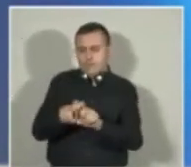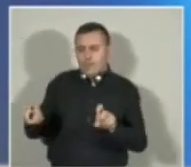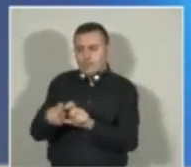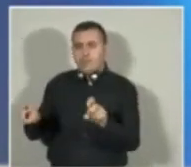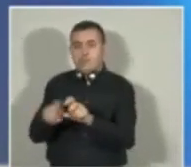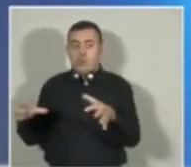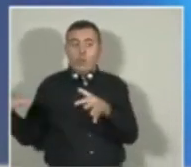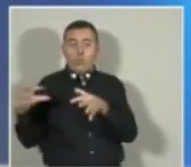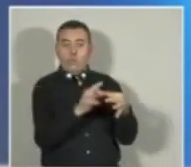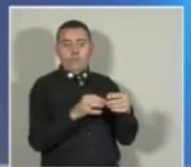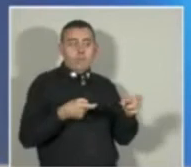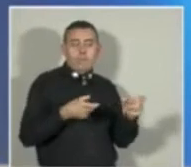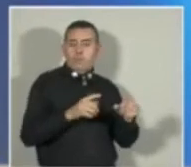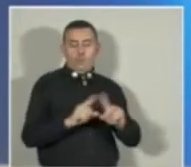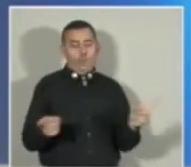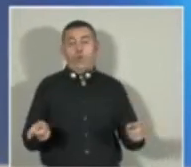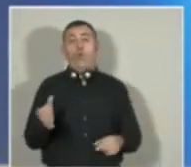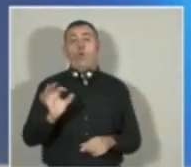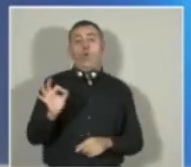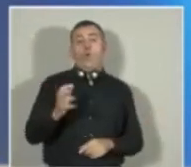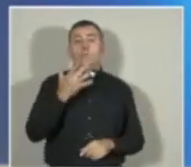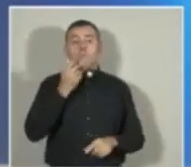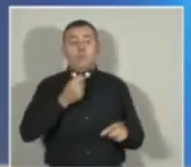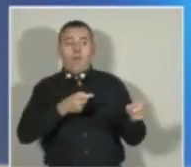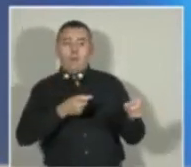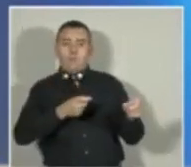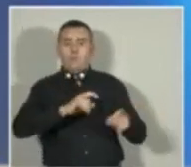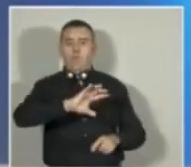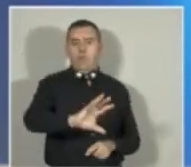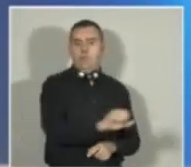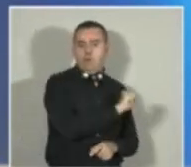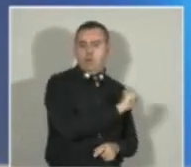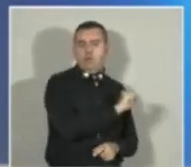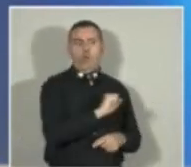vendan armamento a países con embargos de armas o con conflictos armados.